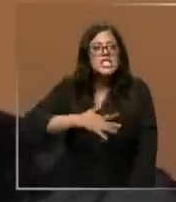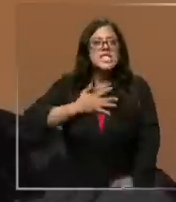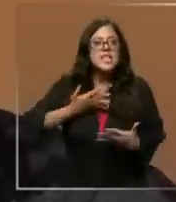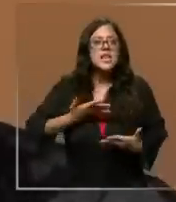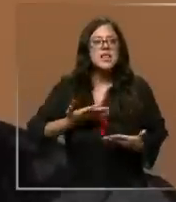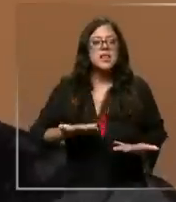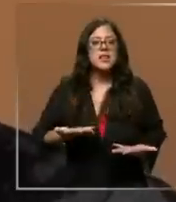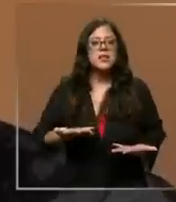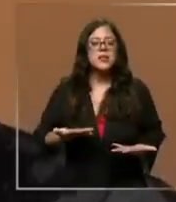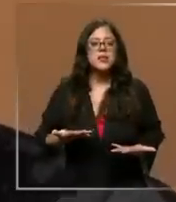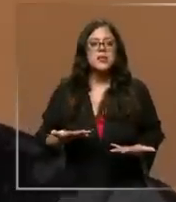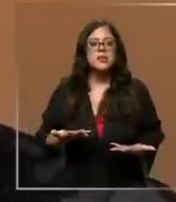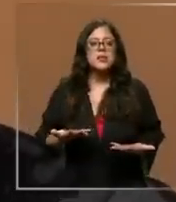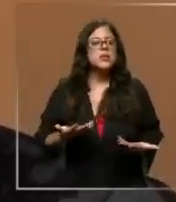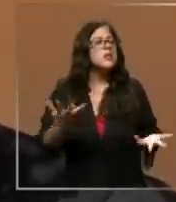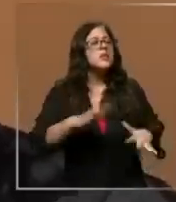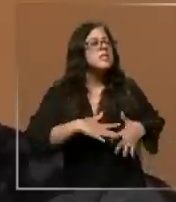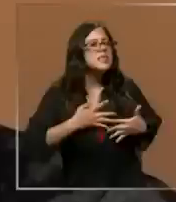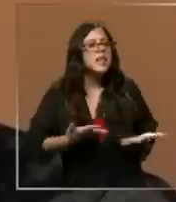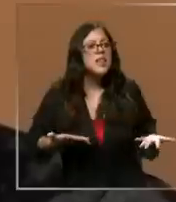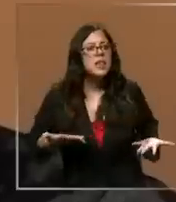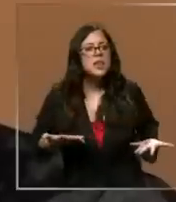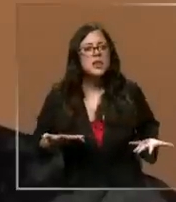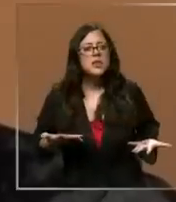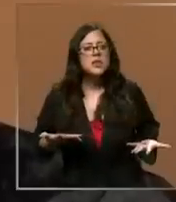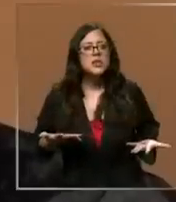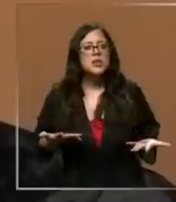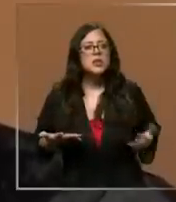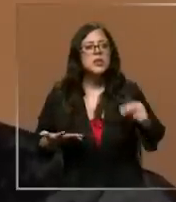siente Qué se siente